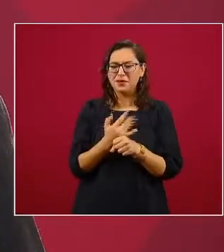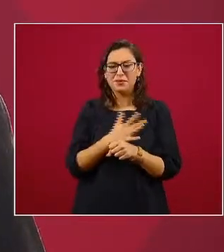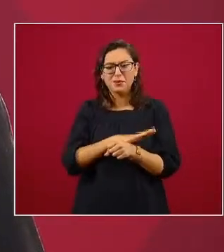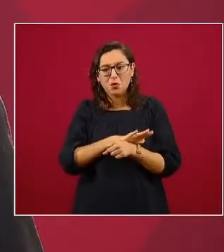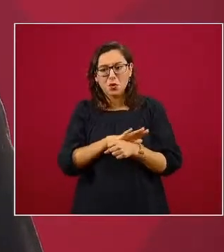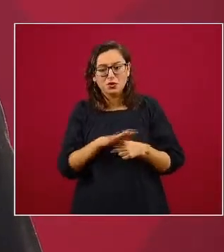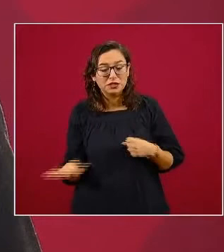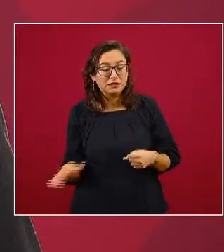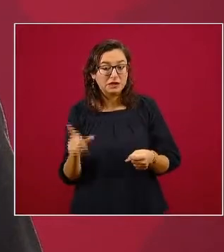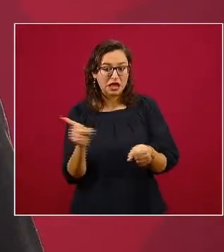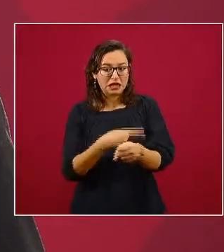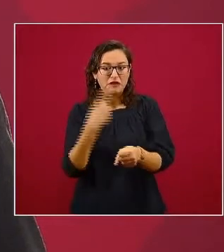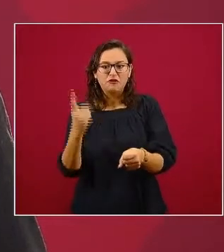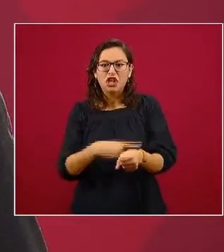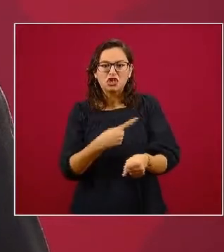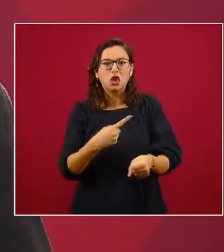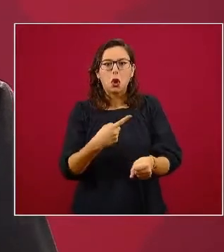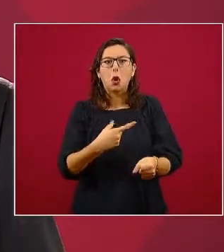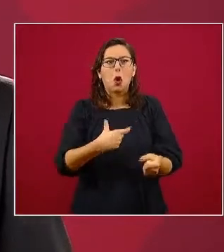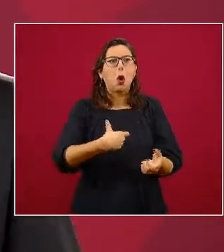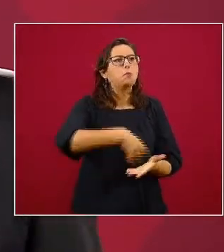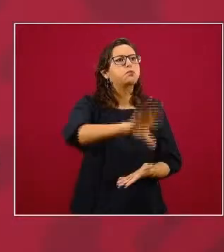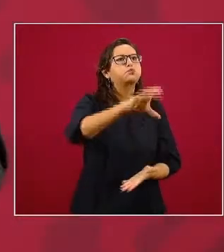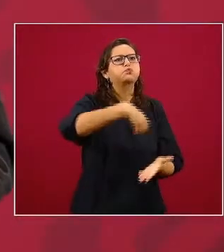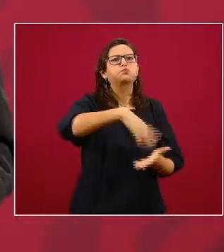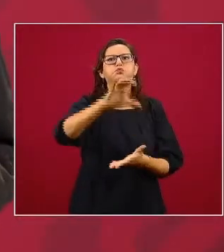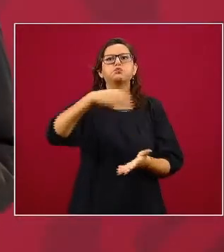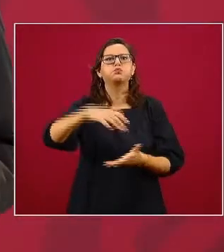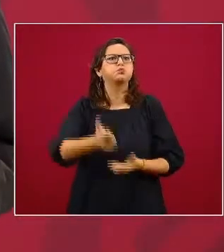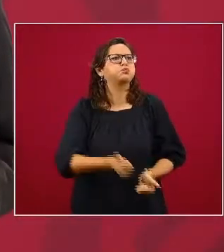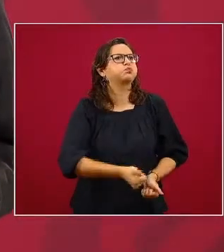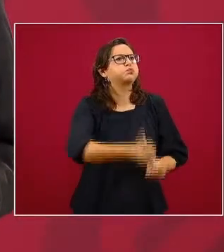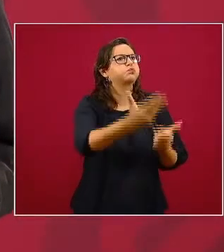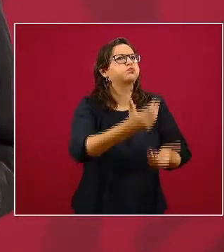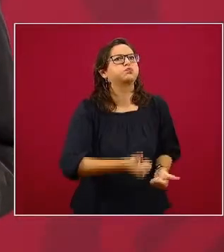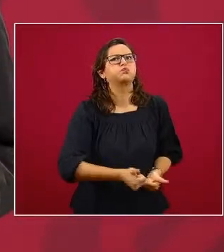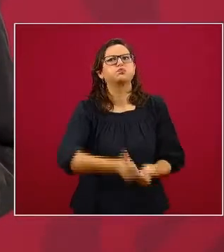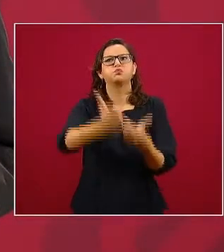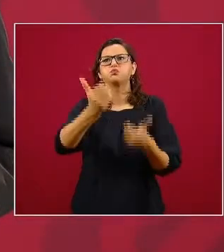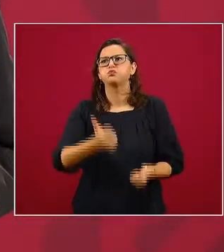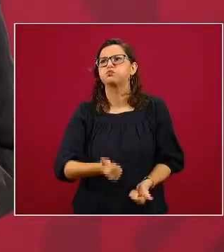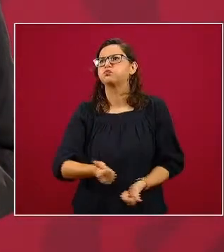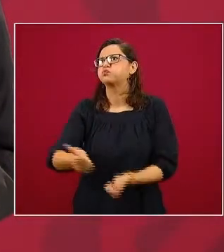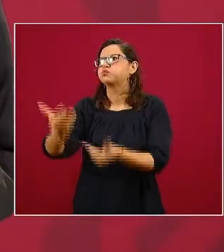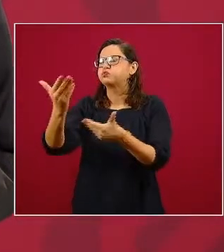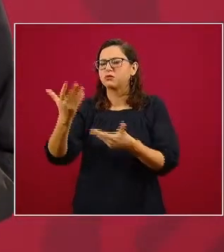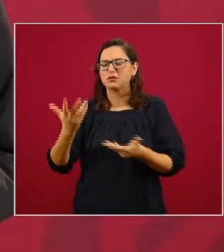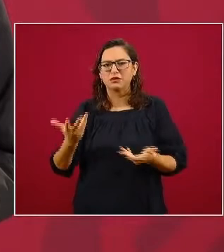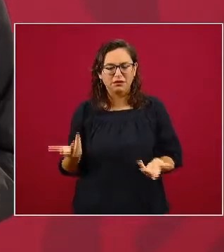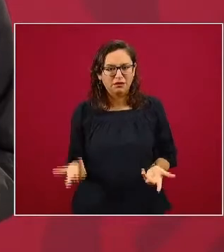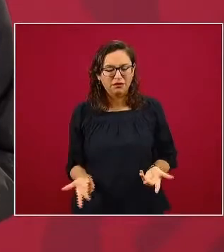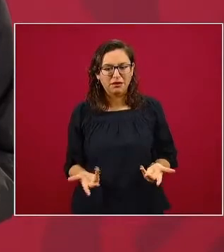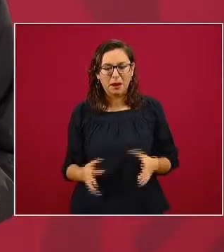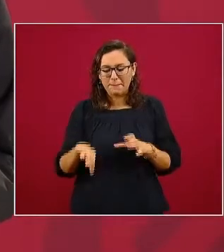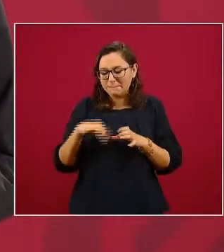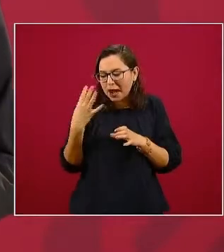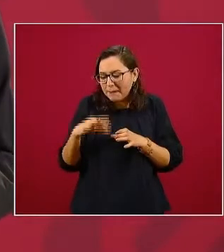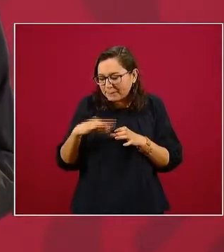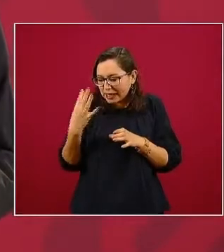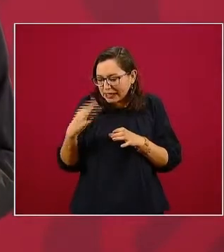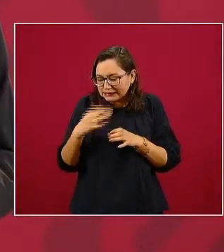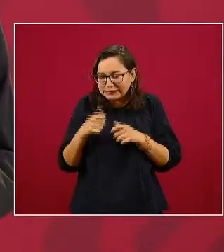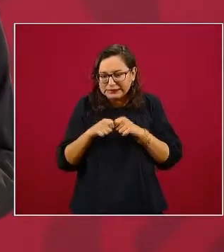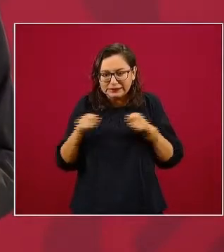distribuyan los refrescos embotellados, las papitas